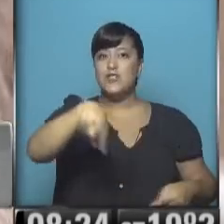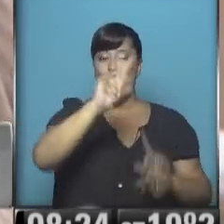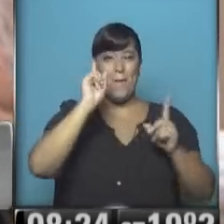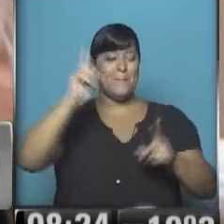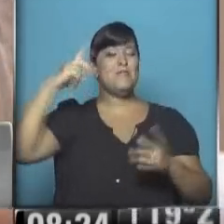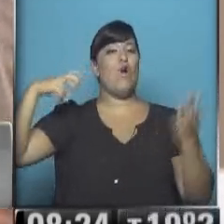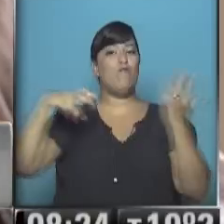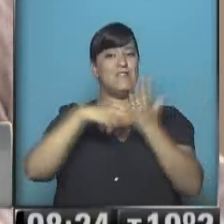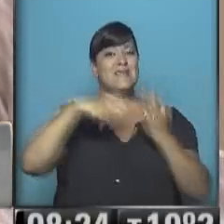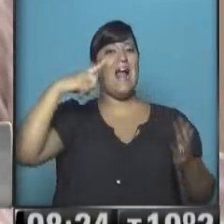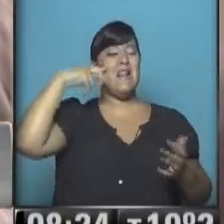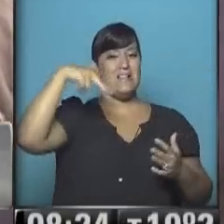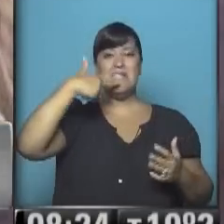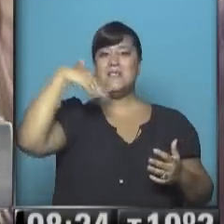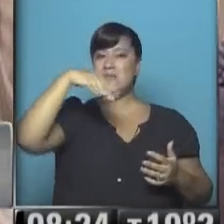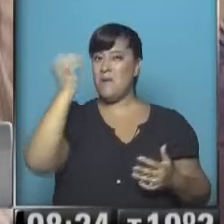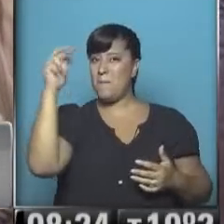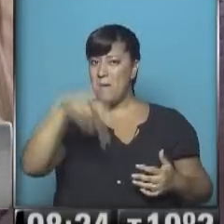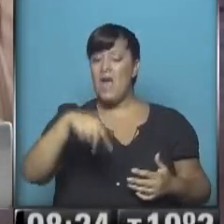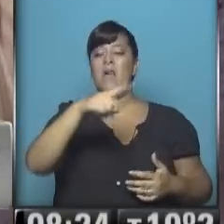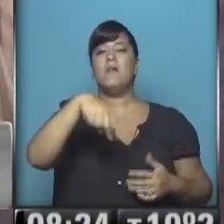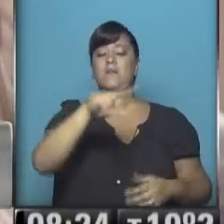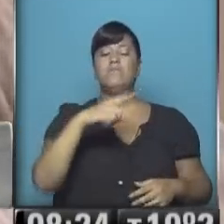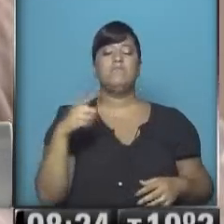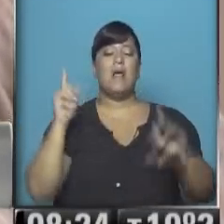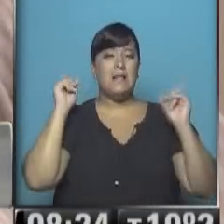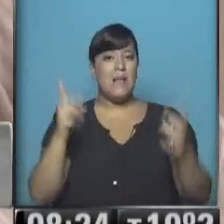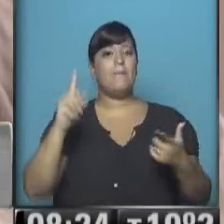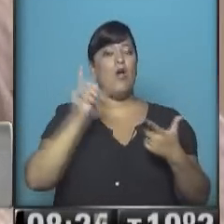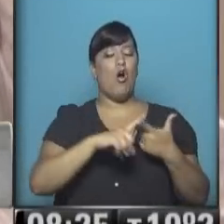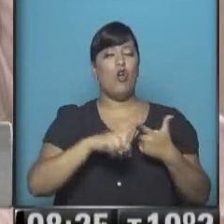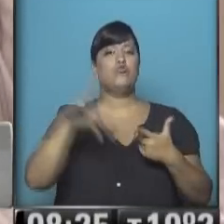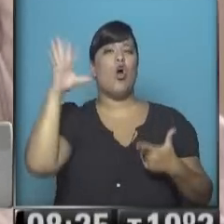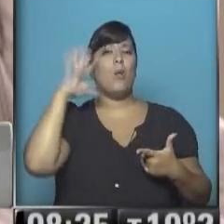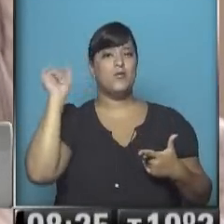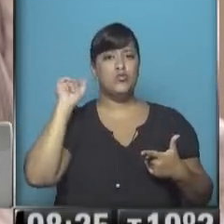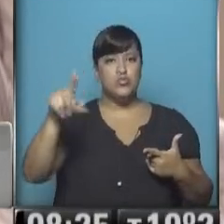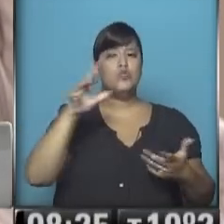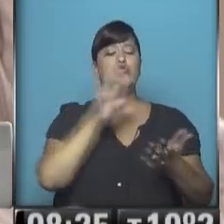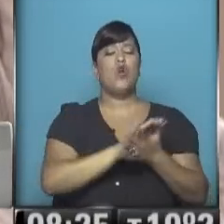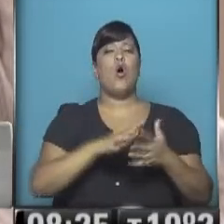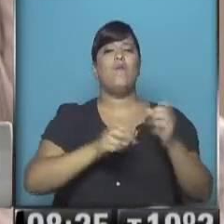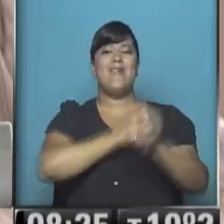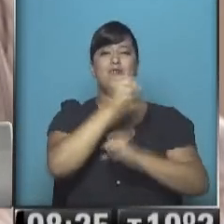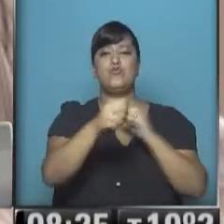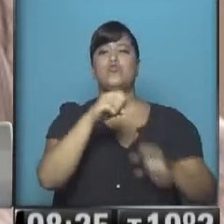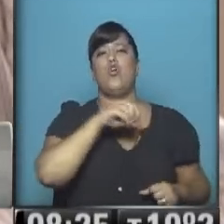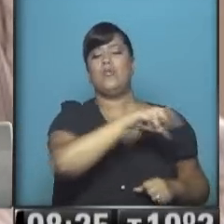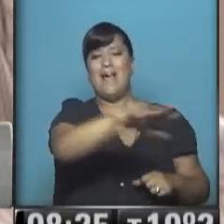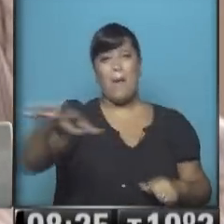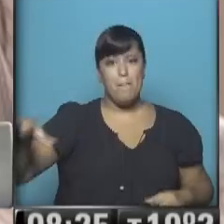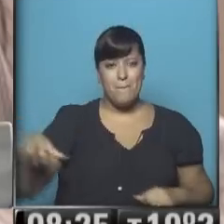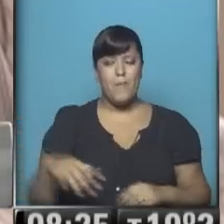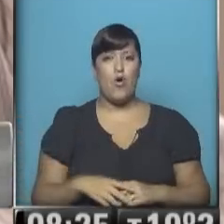del fiscal nisman y en otro orden qué opina acerca de esta iniciativa de la sociedad rural y de acones Rurales